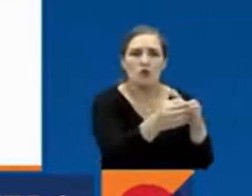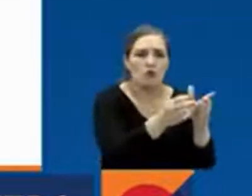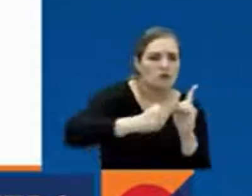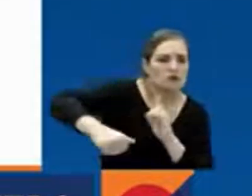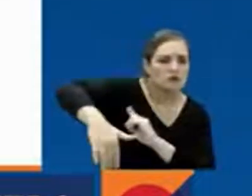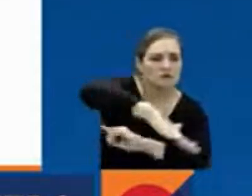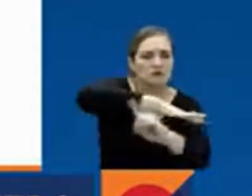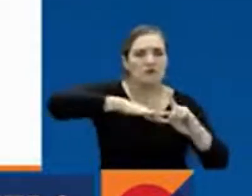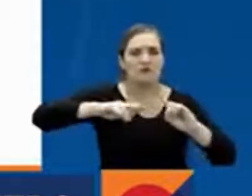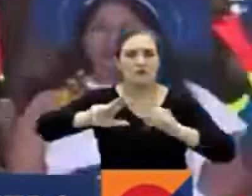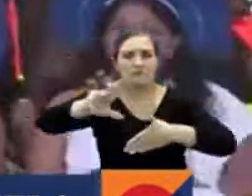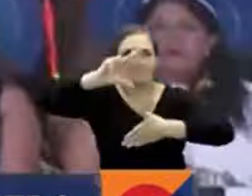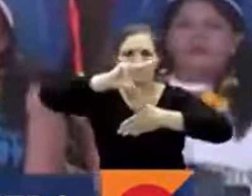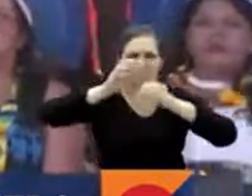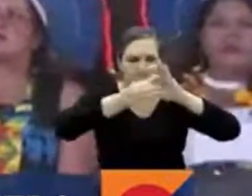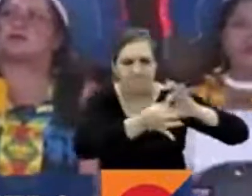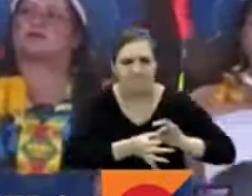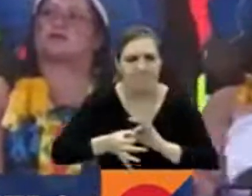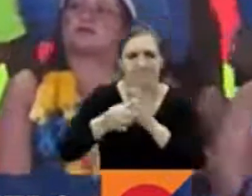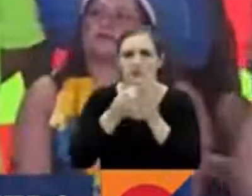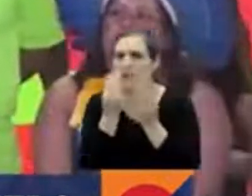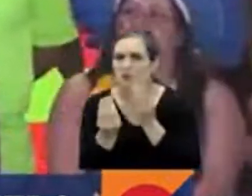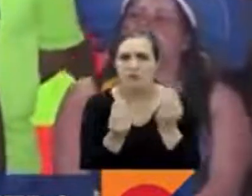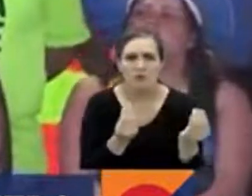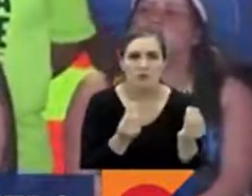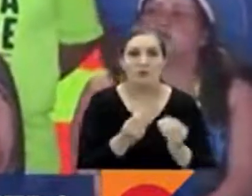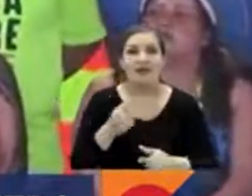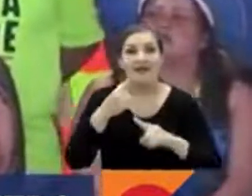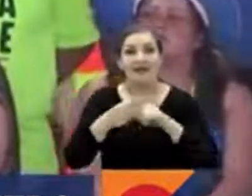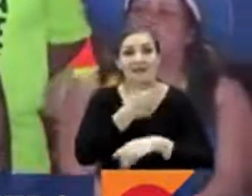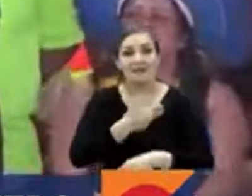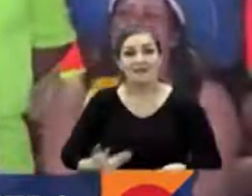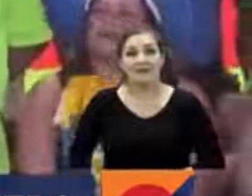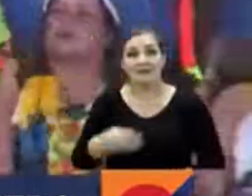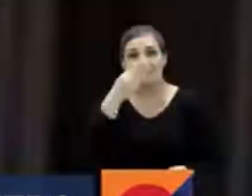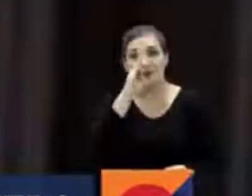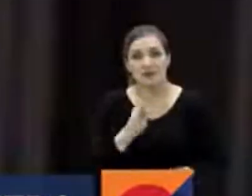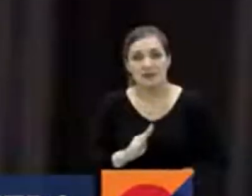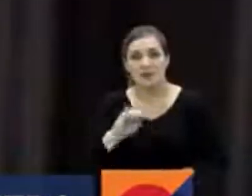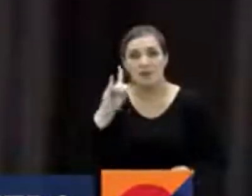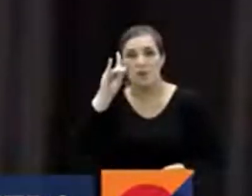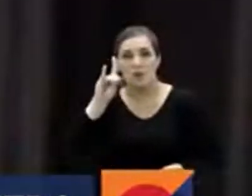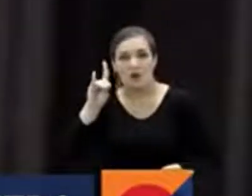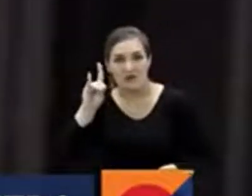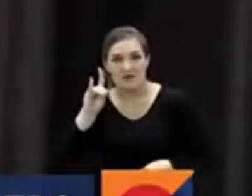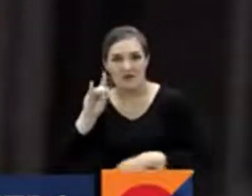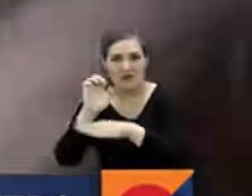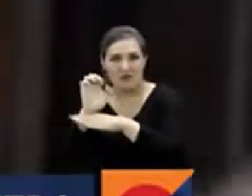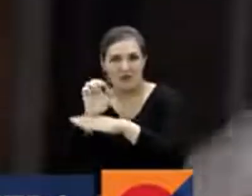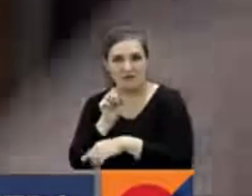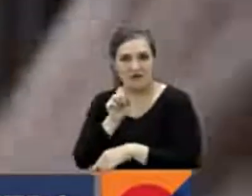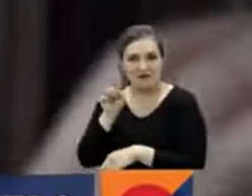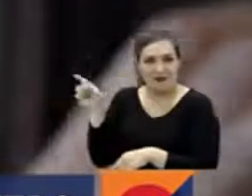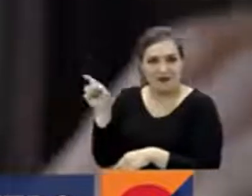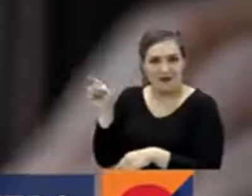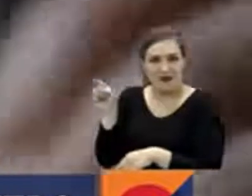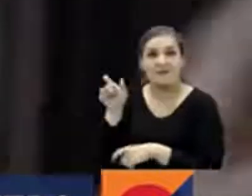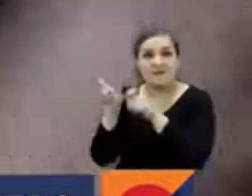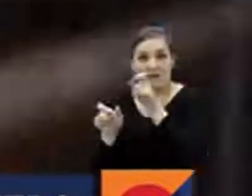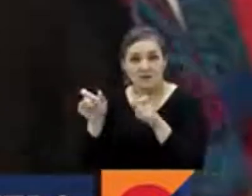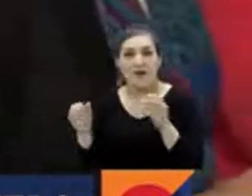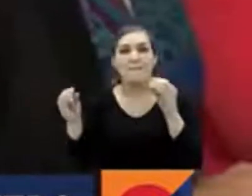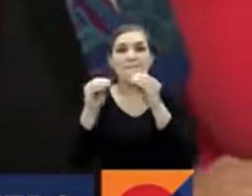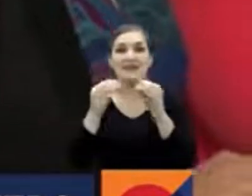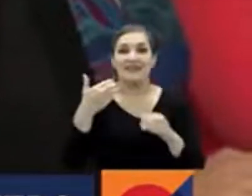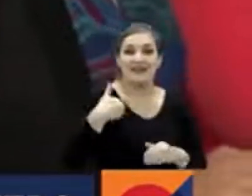integración regional para nuestros pueblos. Los expresidentes de Brasil, Bolivia y Ecuador, Luis Ignacio Lula da Silva, Rafael Correa y Evo Morales, al igual que el presidente